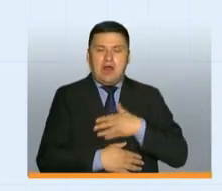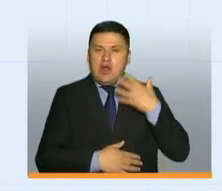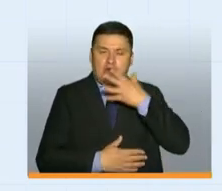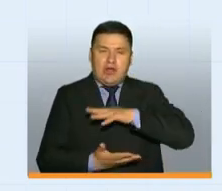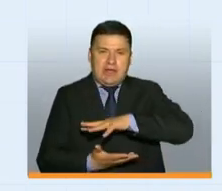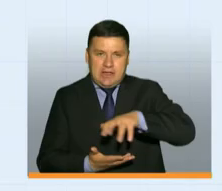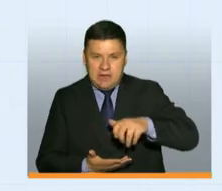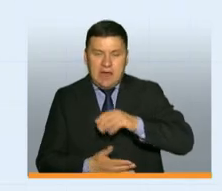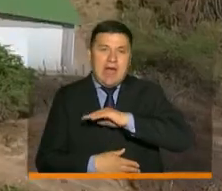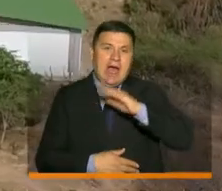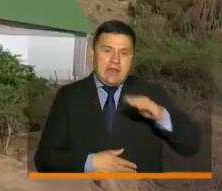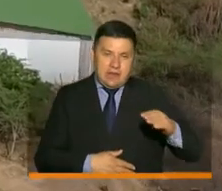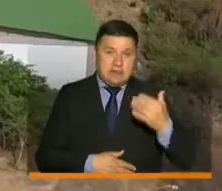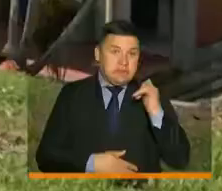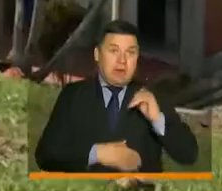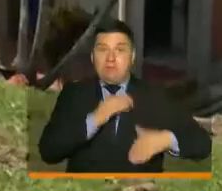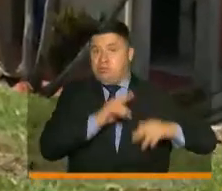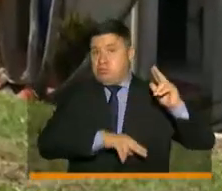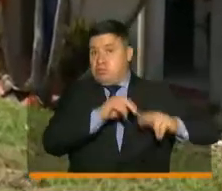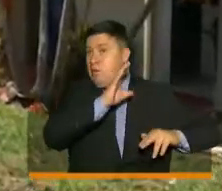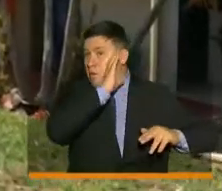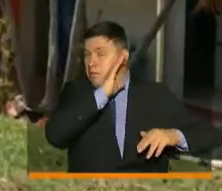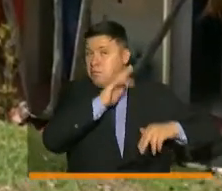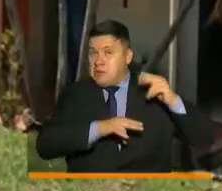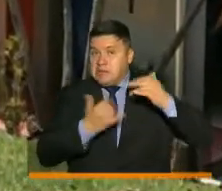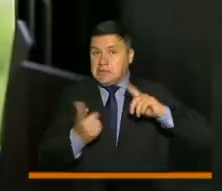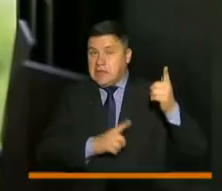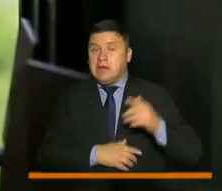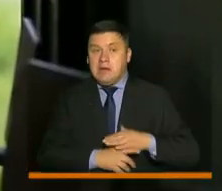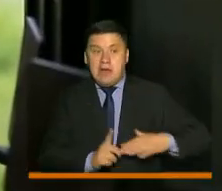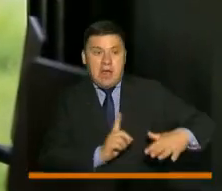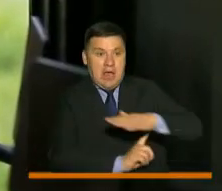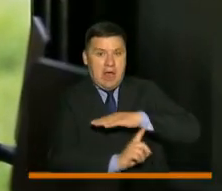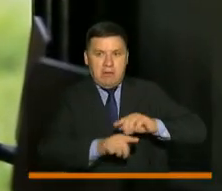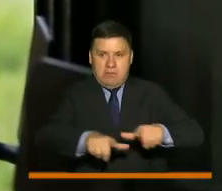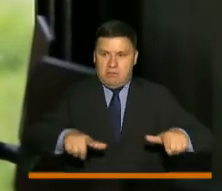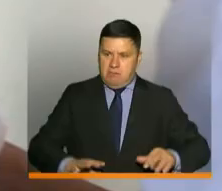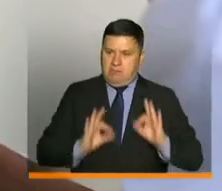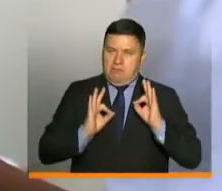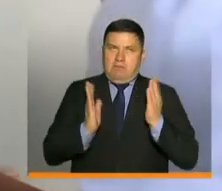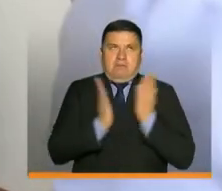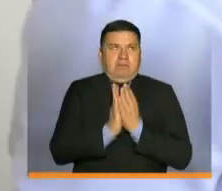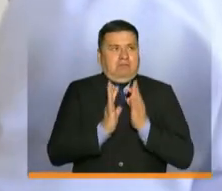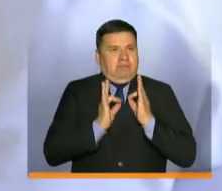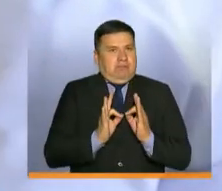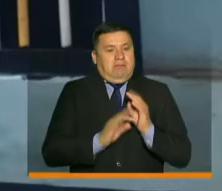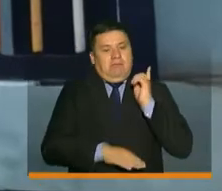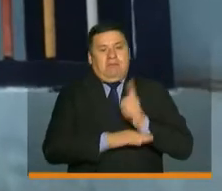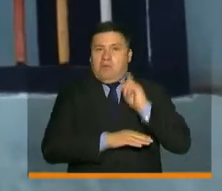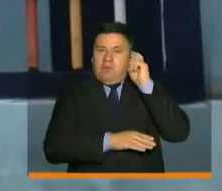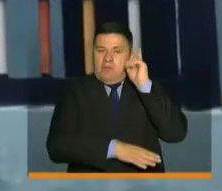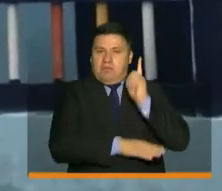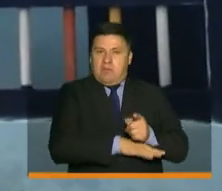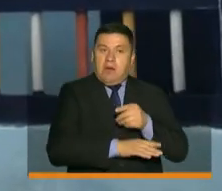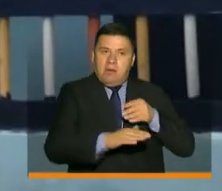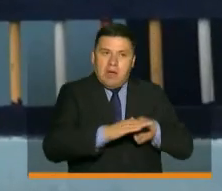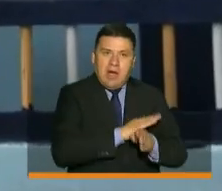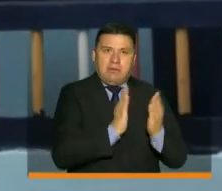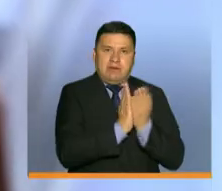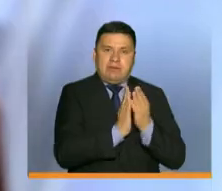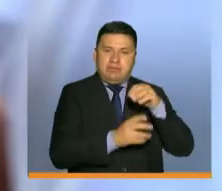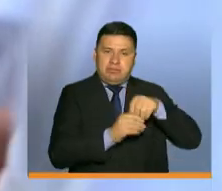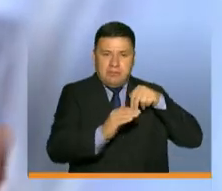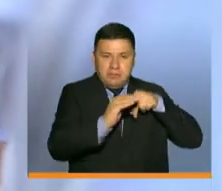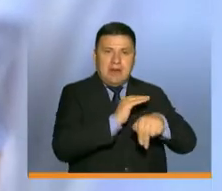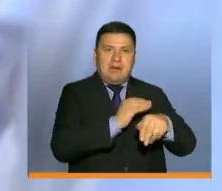de Santander y Antioquia ya iniciaron su ejecución. Con ambientes de aprendizaje dignos se garantizan las condiciones de bienestar, acceso y